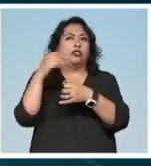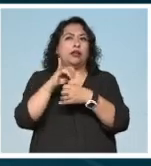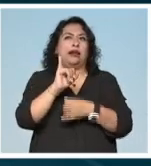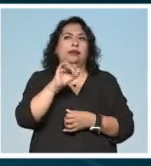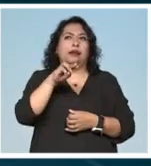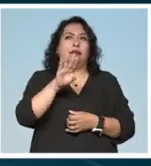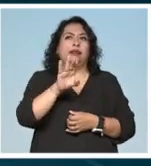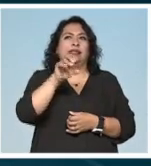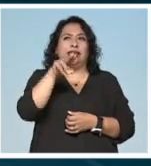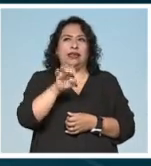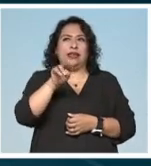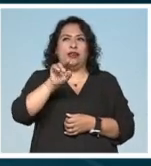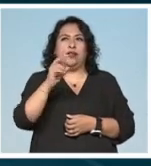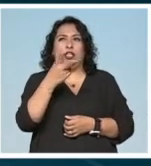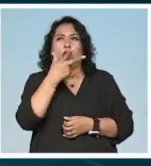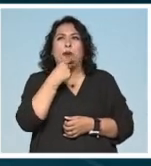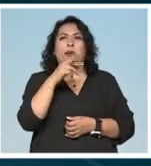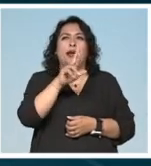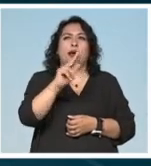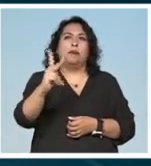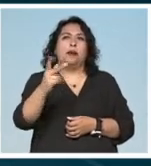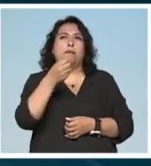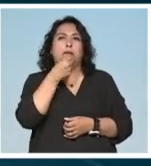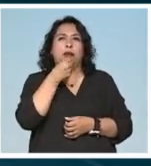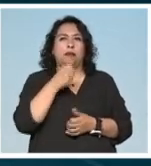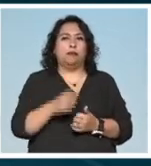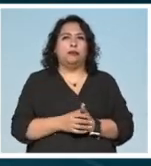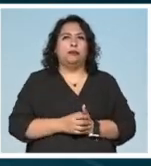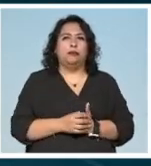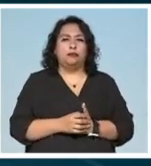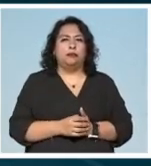IMCINE. Para Noticias 22, Rodrigo Peredo.